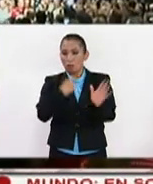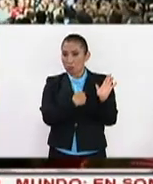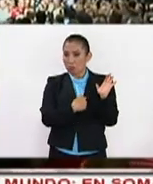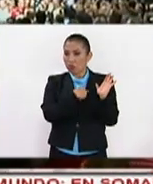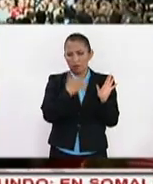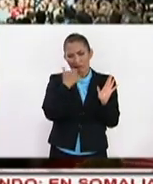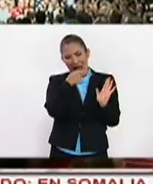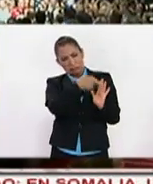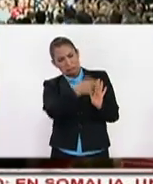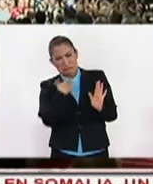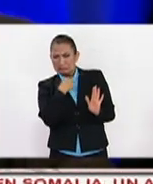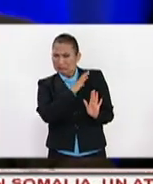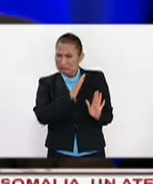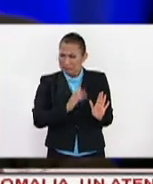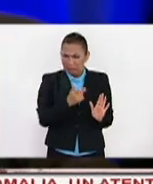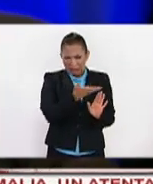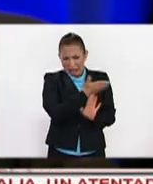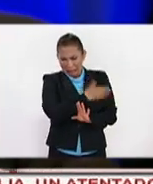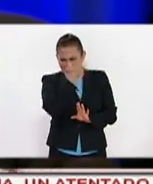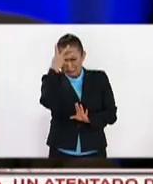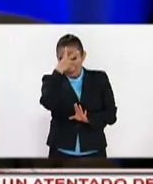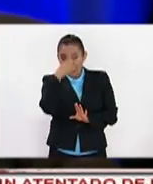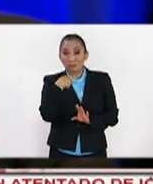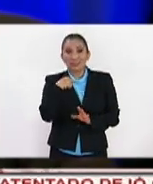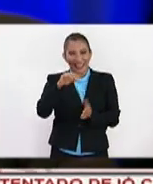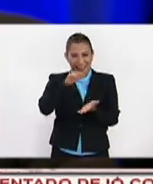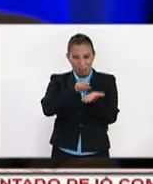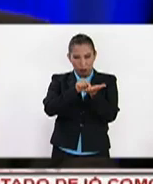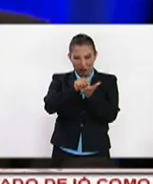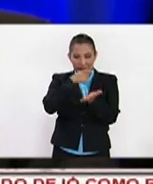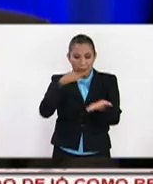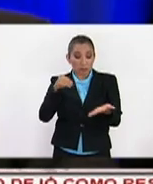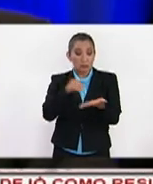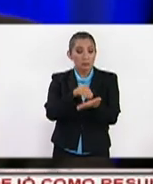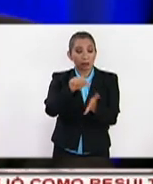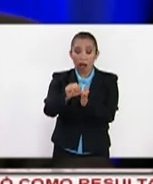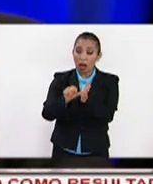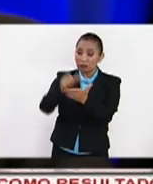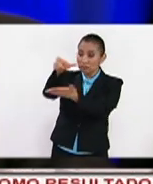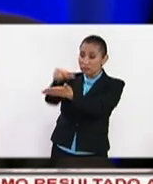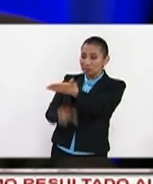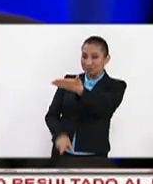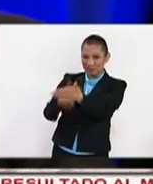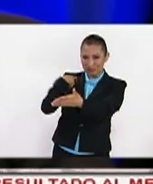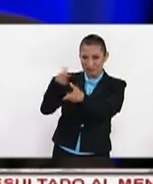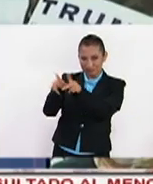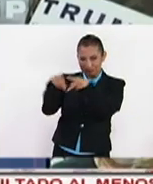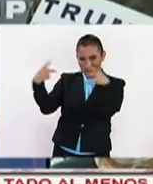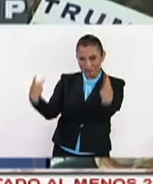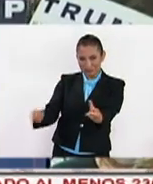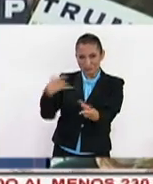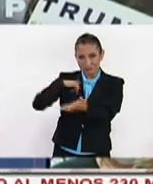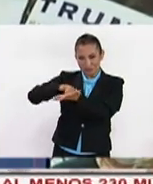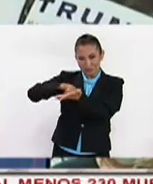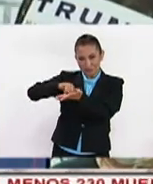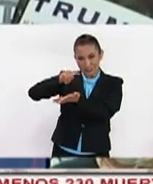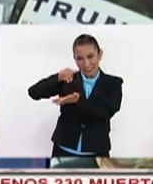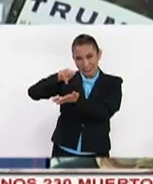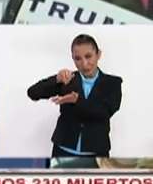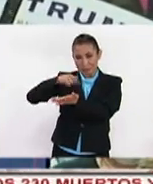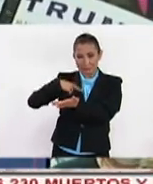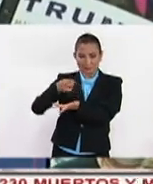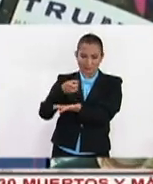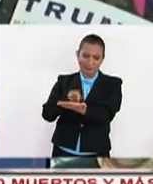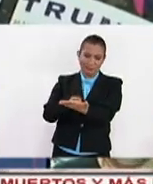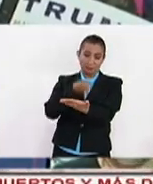promesas incumplidas de su parte. En su cuenta de Twitter, Trump dijo que el artículo en caída, escrito por Peter Baker para el New York Times,